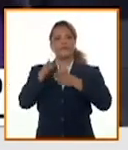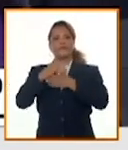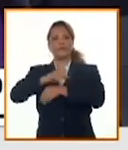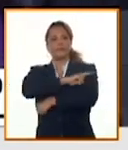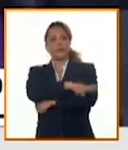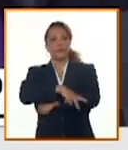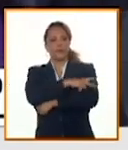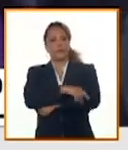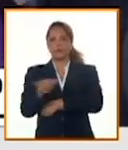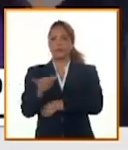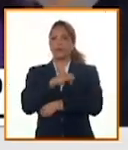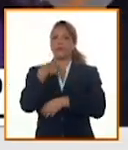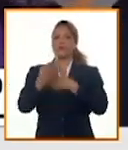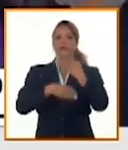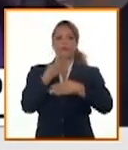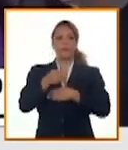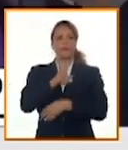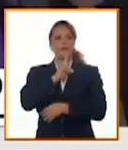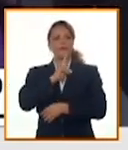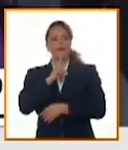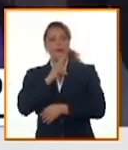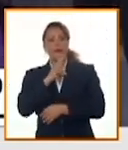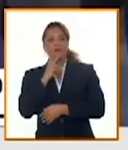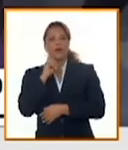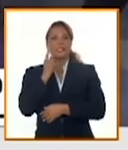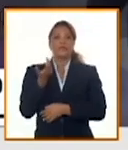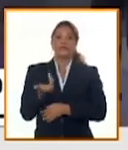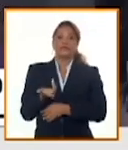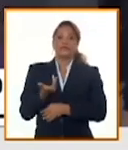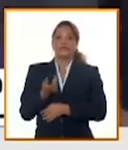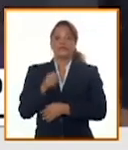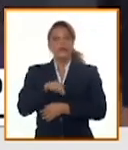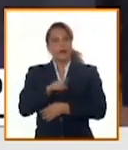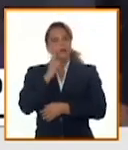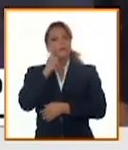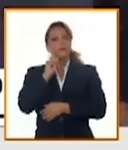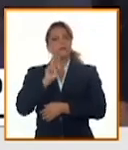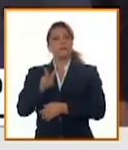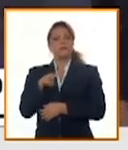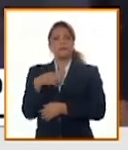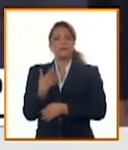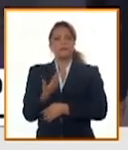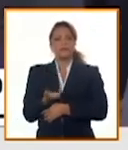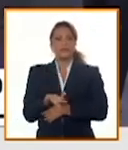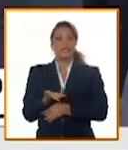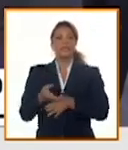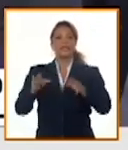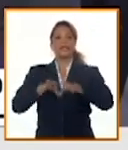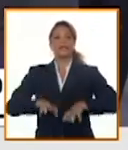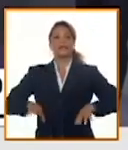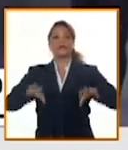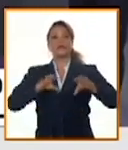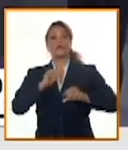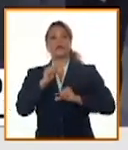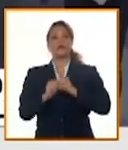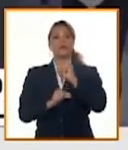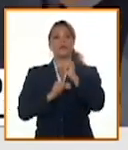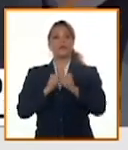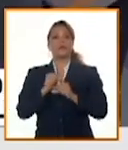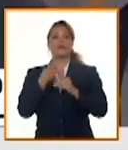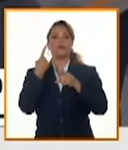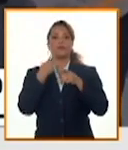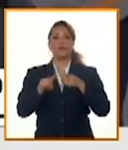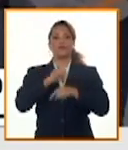están lidiando con sus propios problemas de inseguridad y de violencia y también vemos la crisis va hacia otros